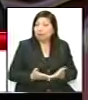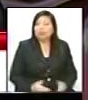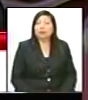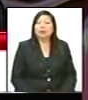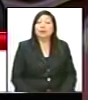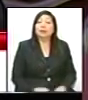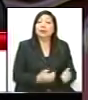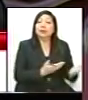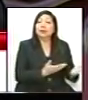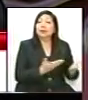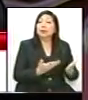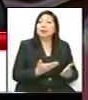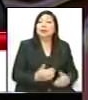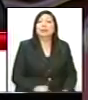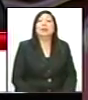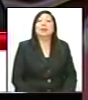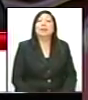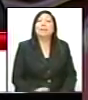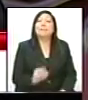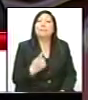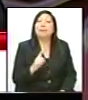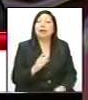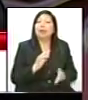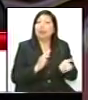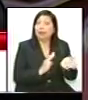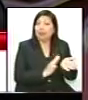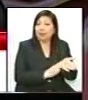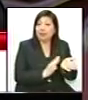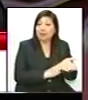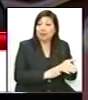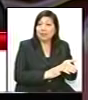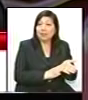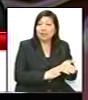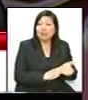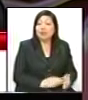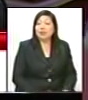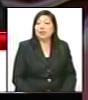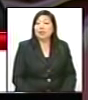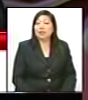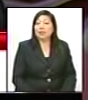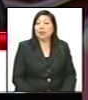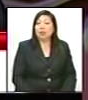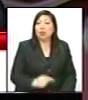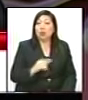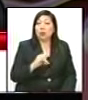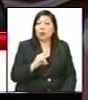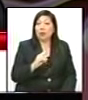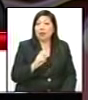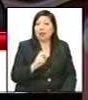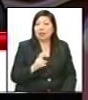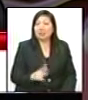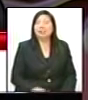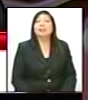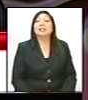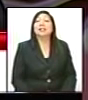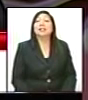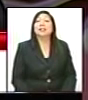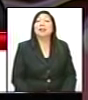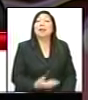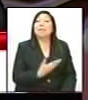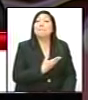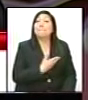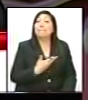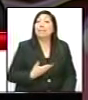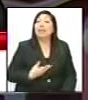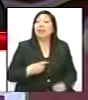siguientes invitaciones, tanto para el Defensor del Pueblo, el doctor Walter Gutiérrez Camacho, el presidente